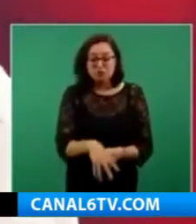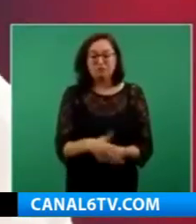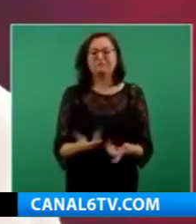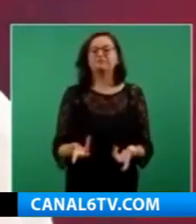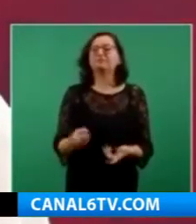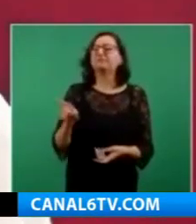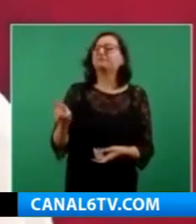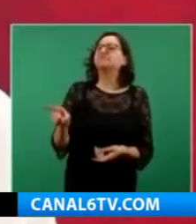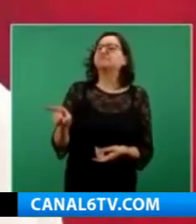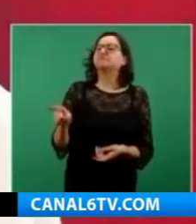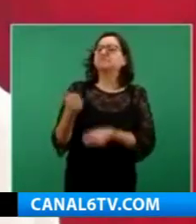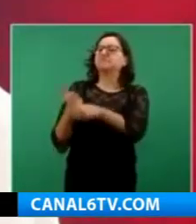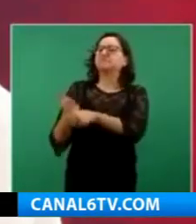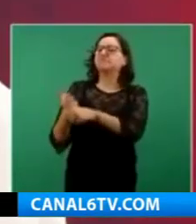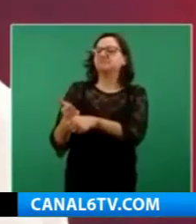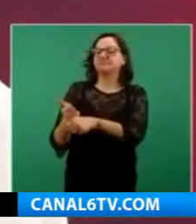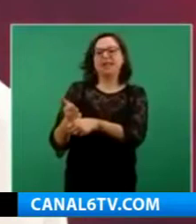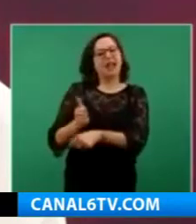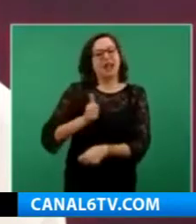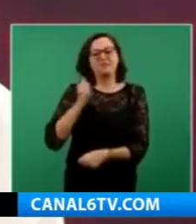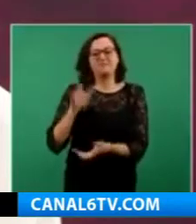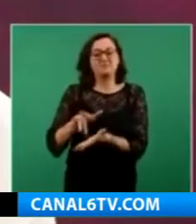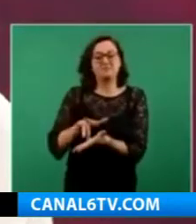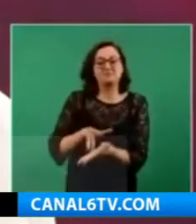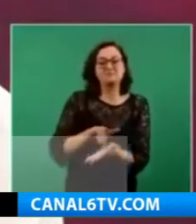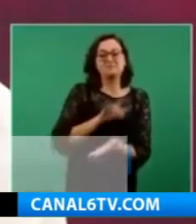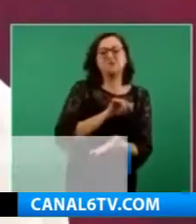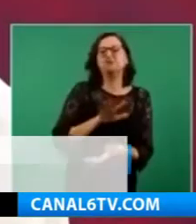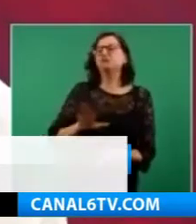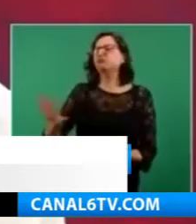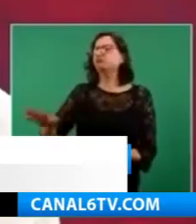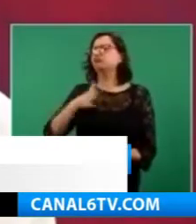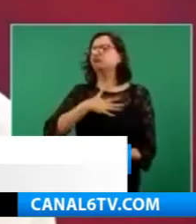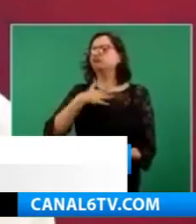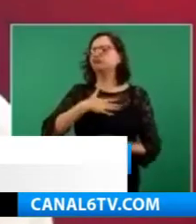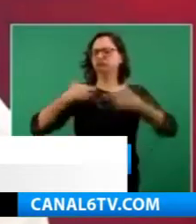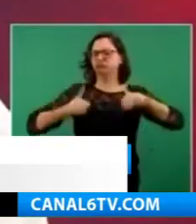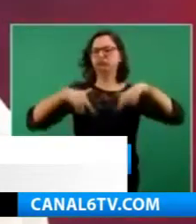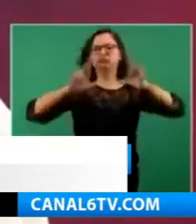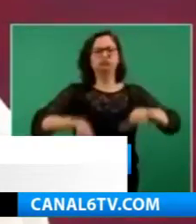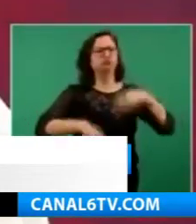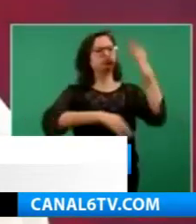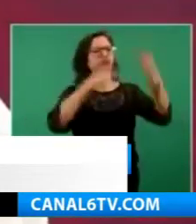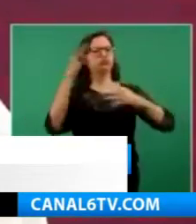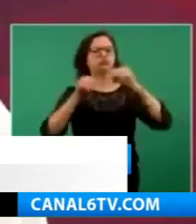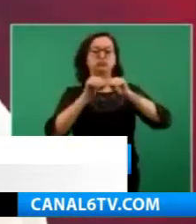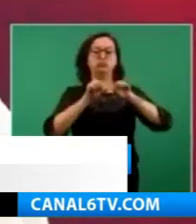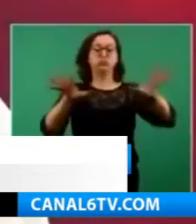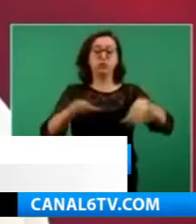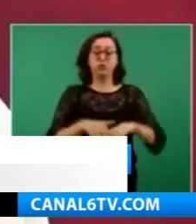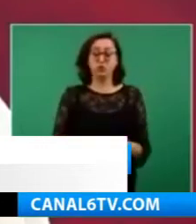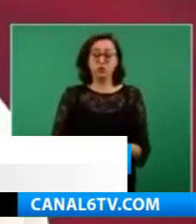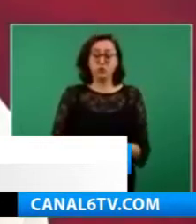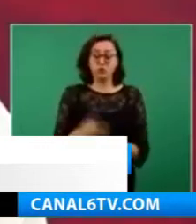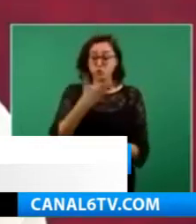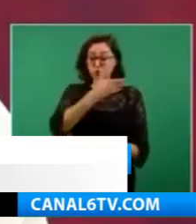tratar de apropiárselo. Pareciera como que fueran sus representantes. No estoy seguro que 200.000 familias le